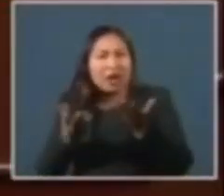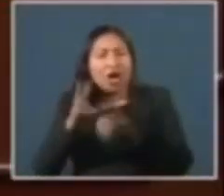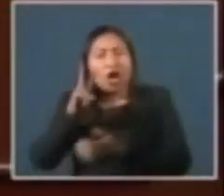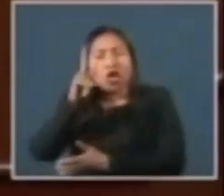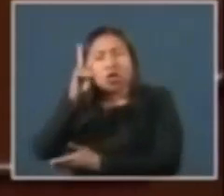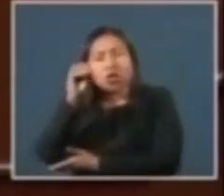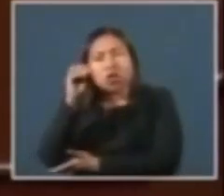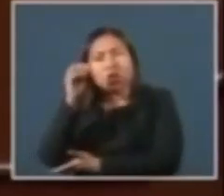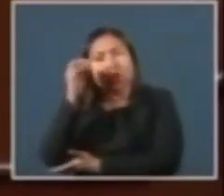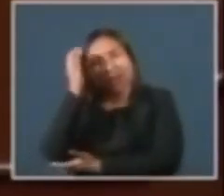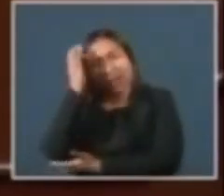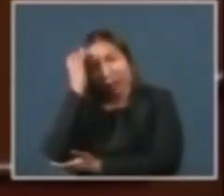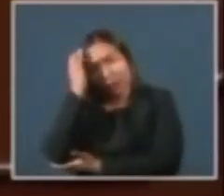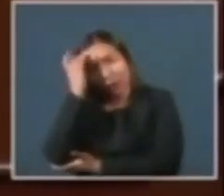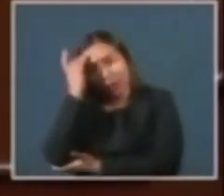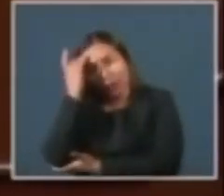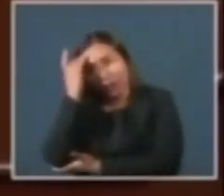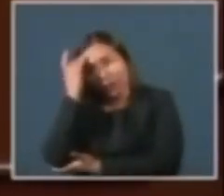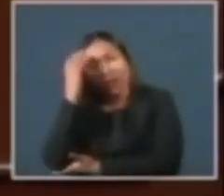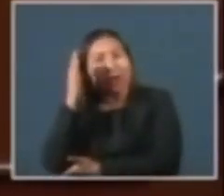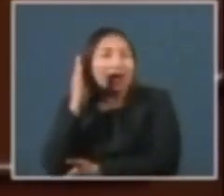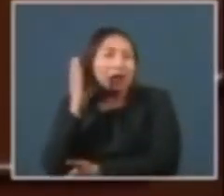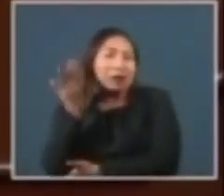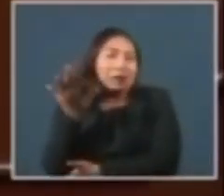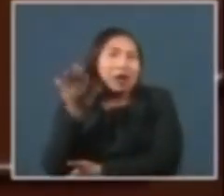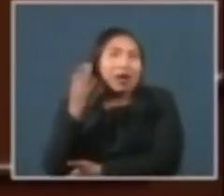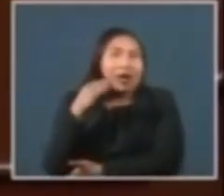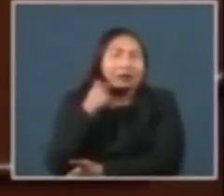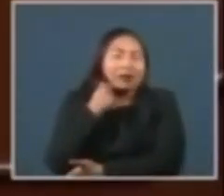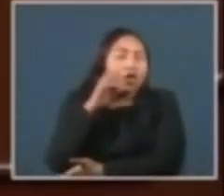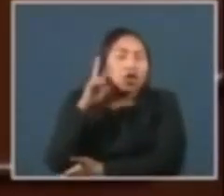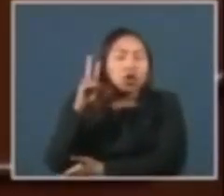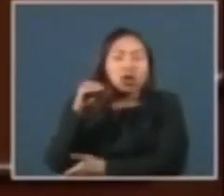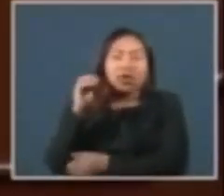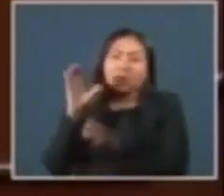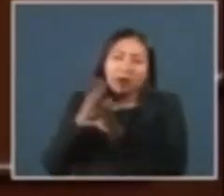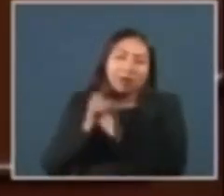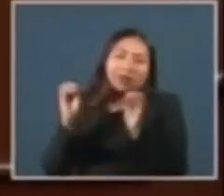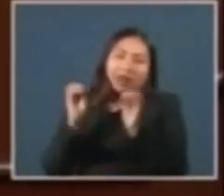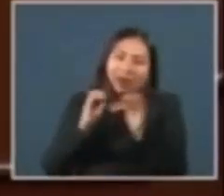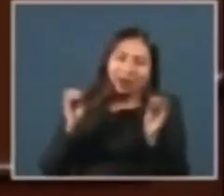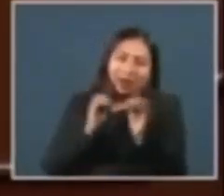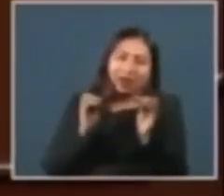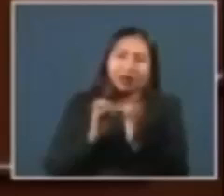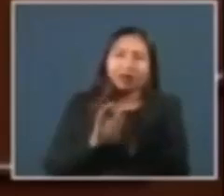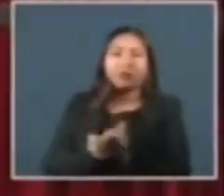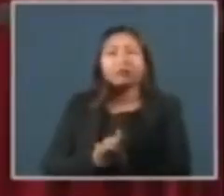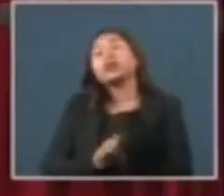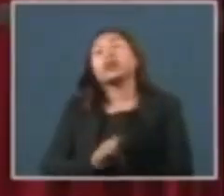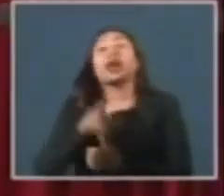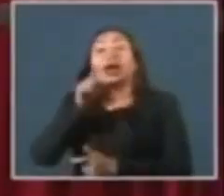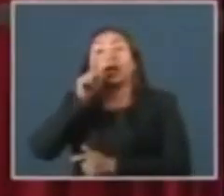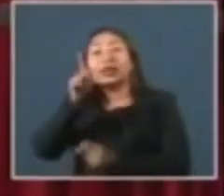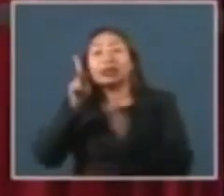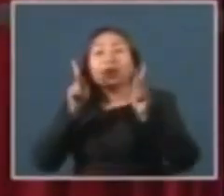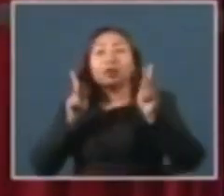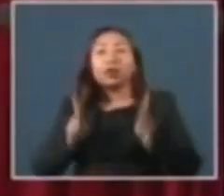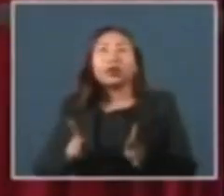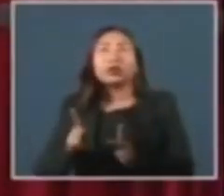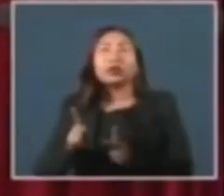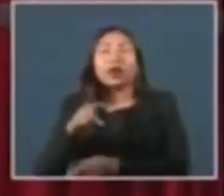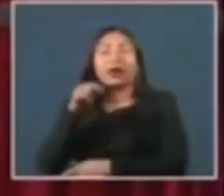mamita, nada te va a pasar. Y la investigación no se dio. Esa persona hoy está